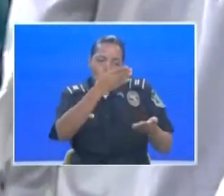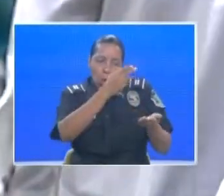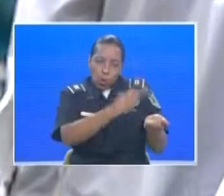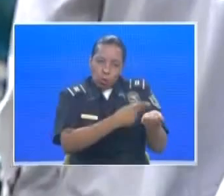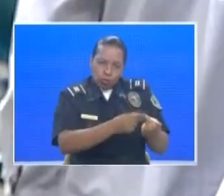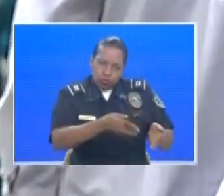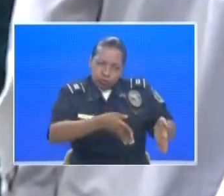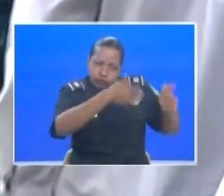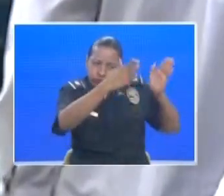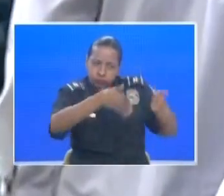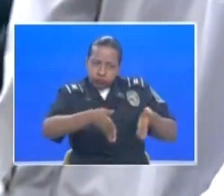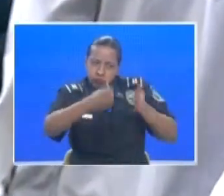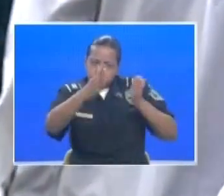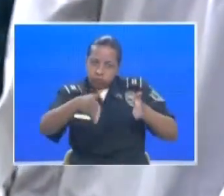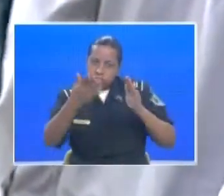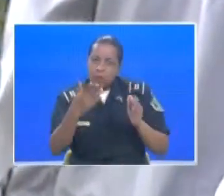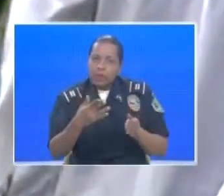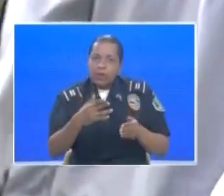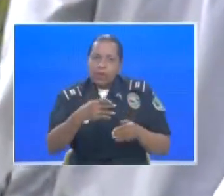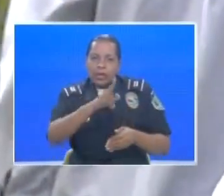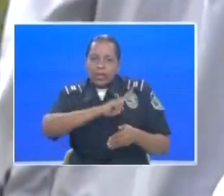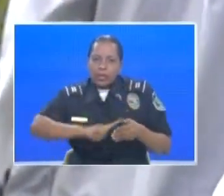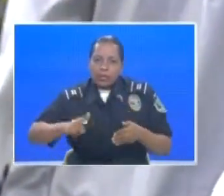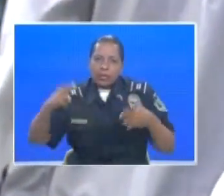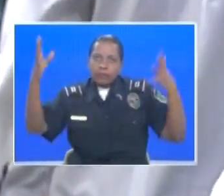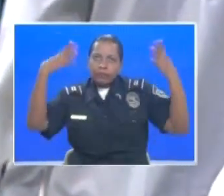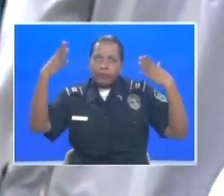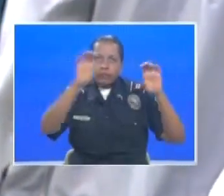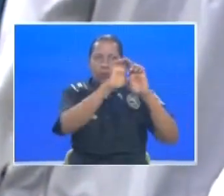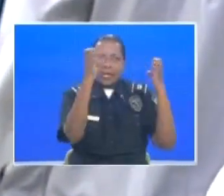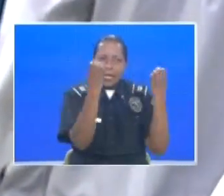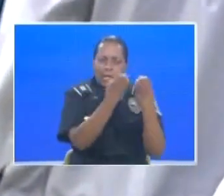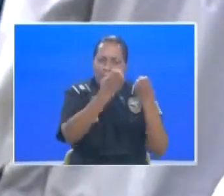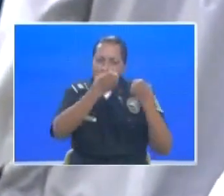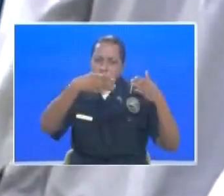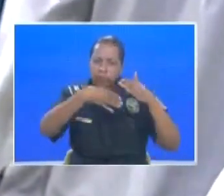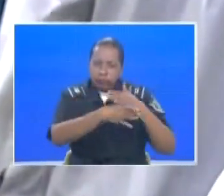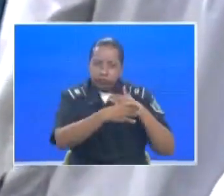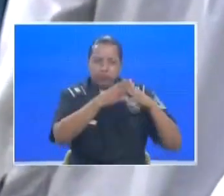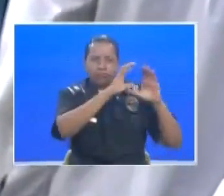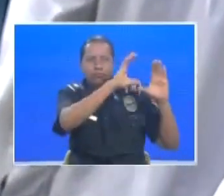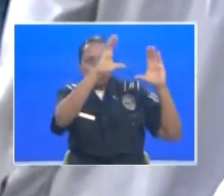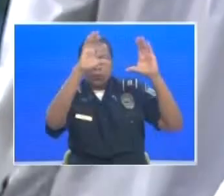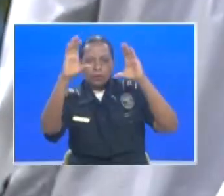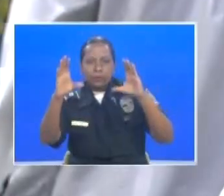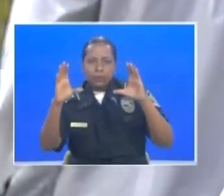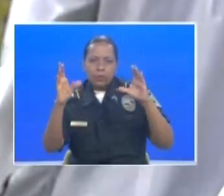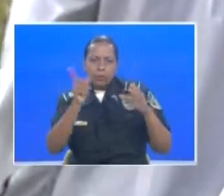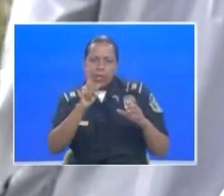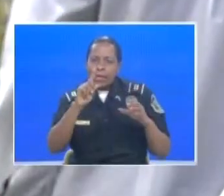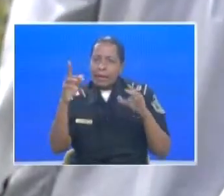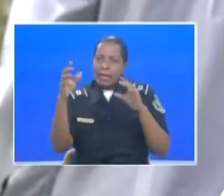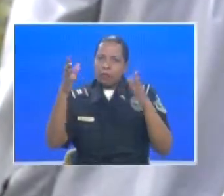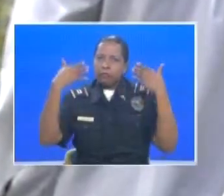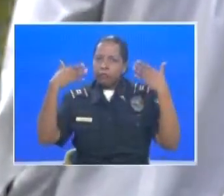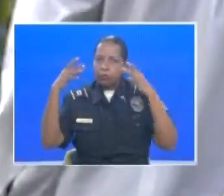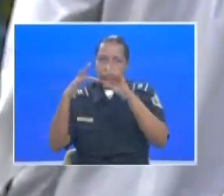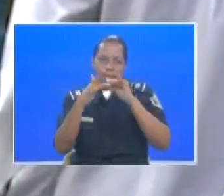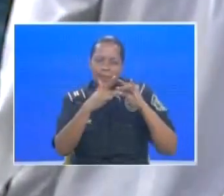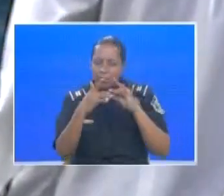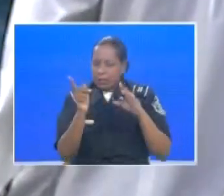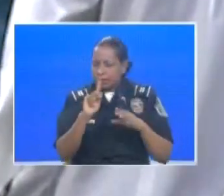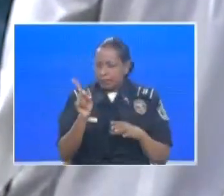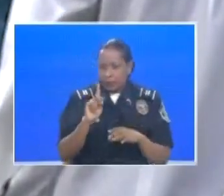en sus lugares. Comienza la instalación del aire acondicionado. Y un aire acondicionado especial. Un